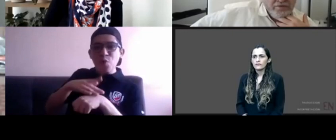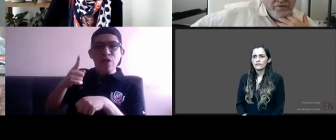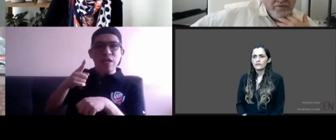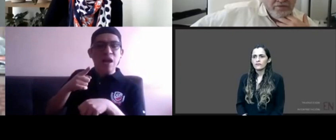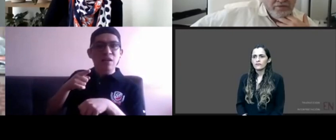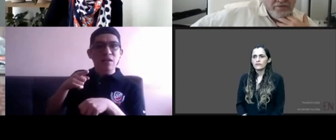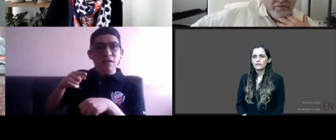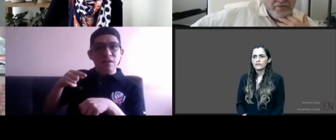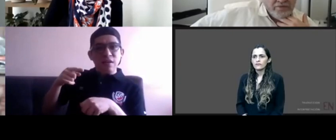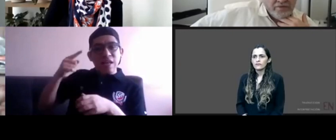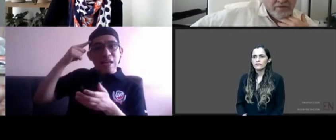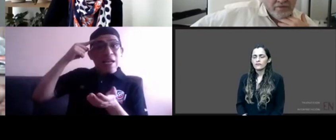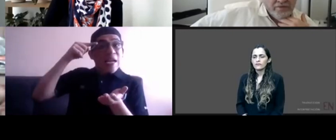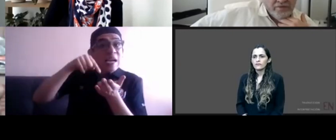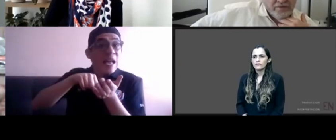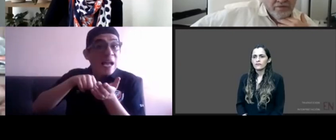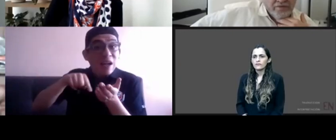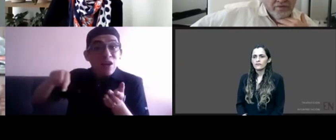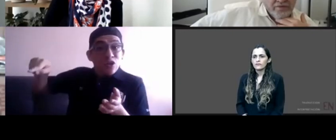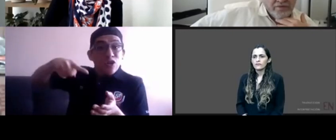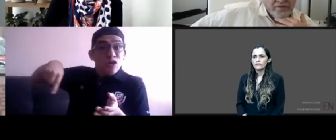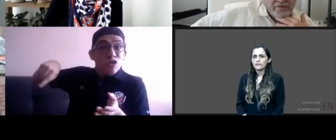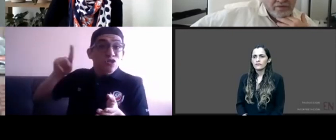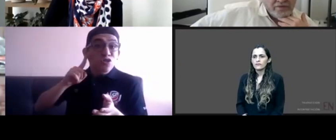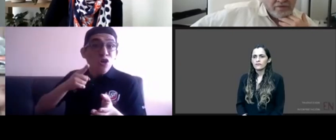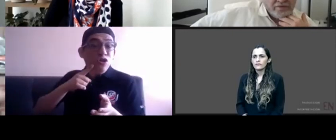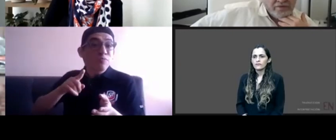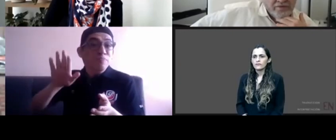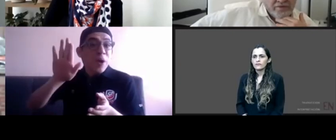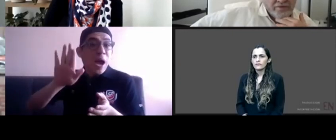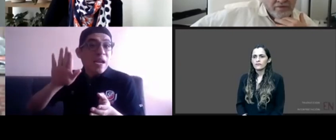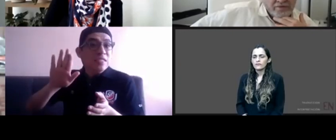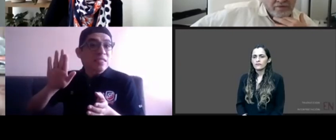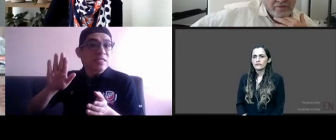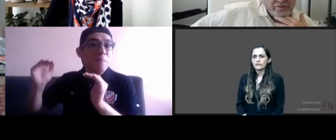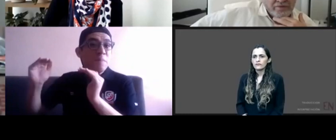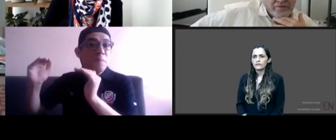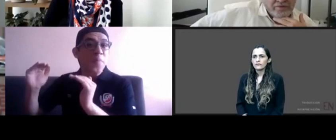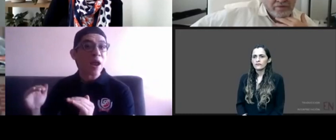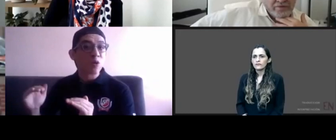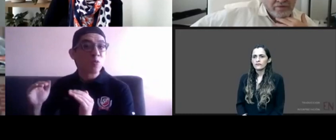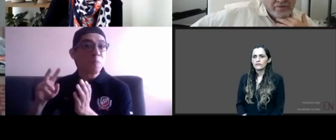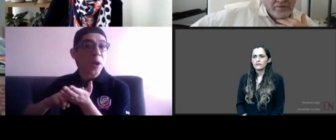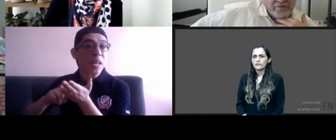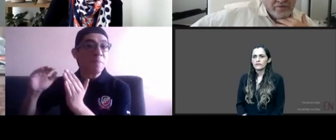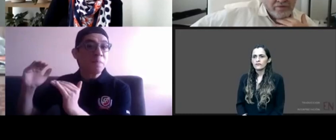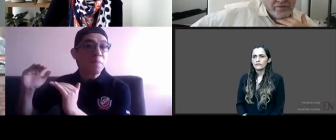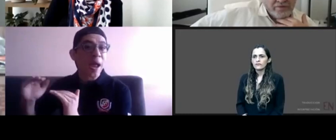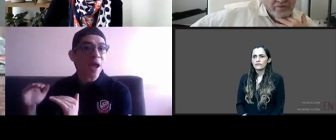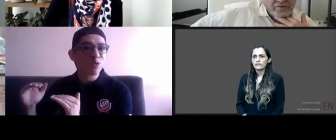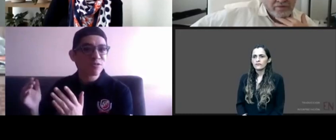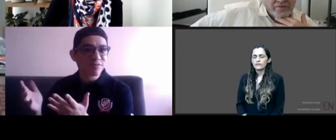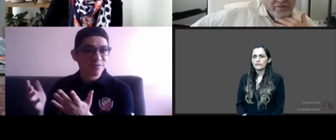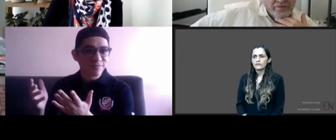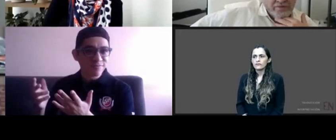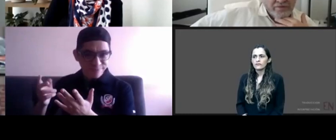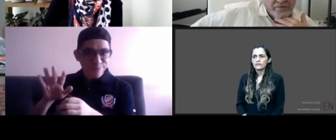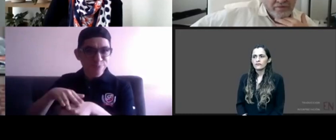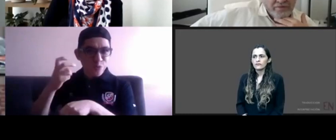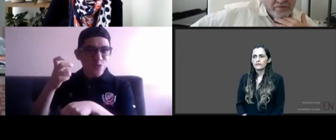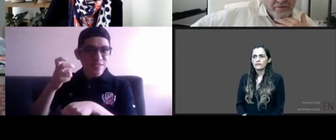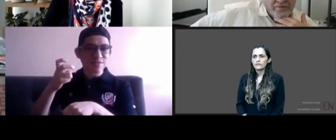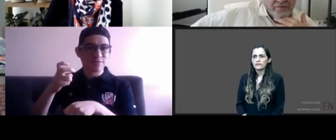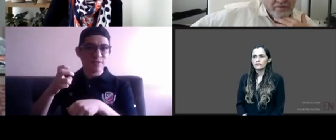sordas. E incluso le tienen cierto temor a los sordos y creen que las personas sordas tienen